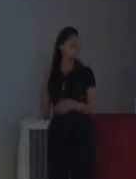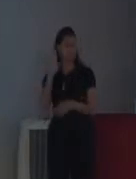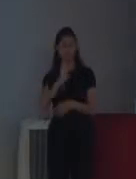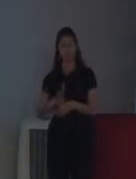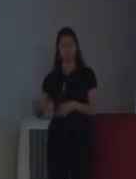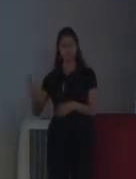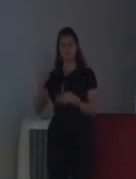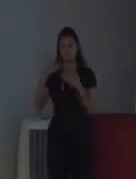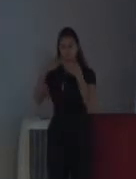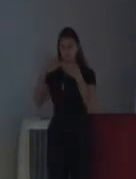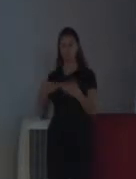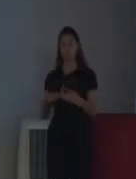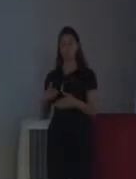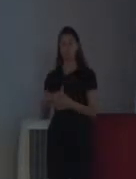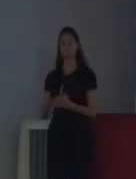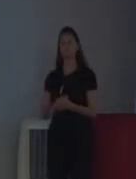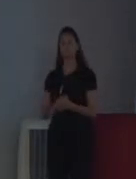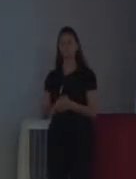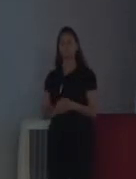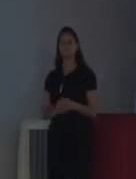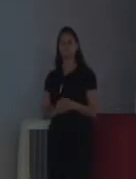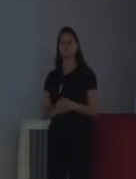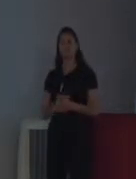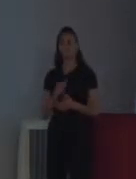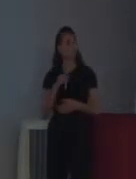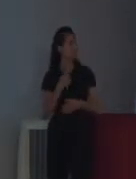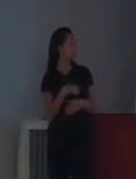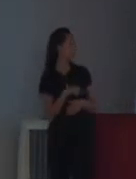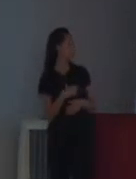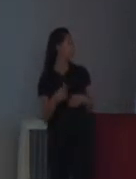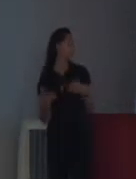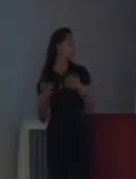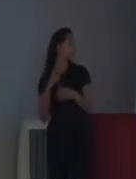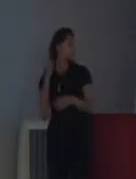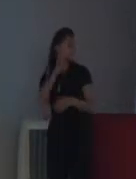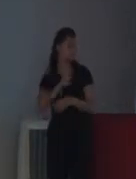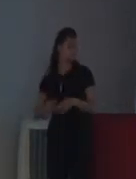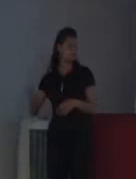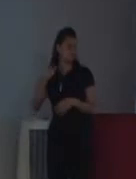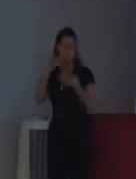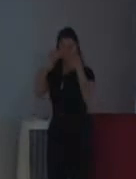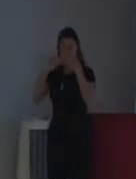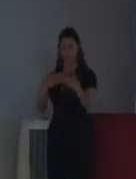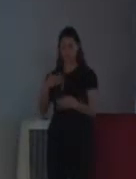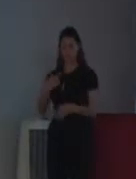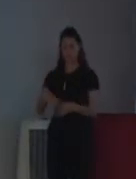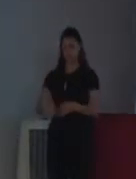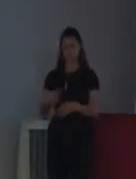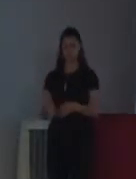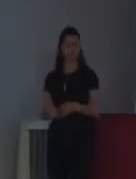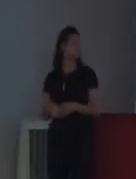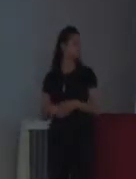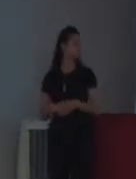Discapacidad. ¿Qué es ese Sistema Nacional de Discapacidad?